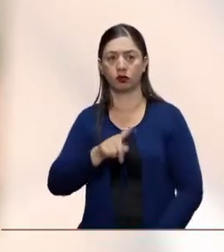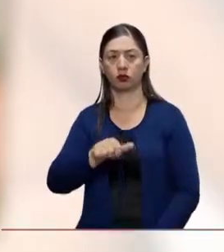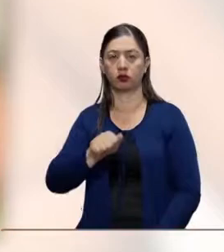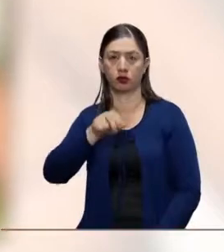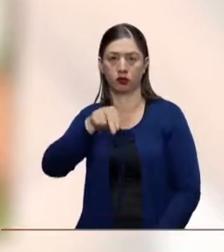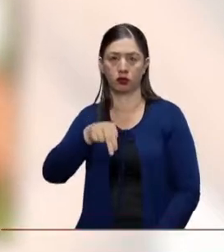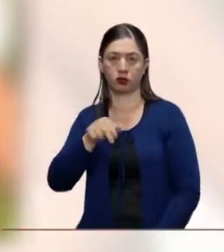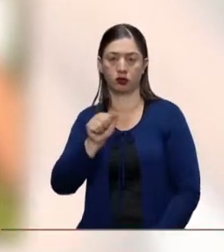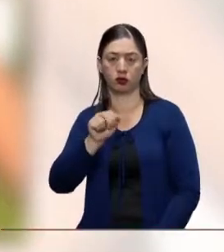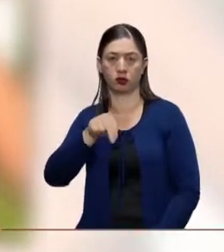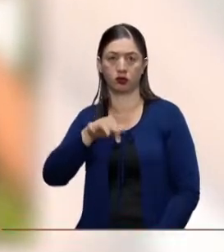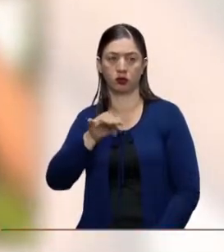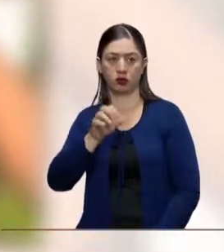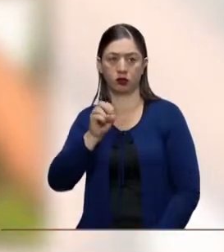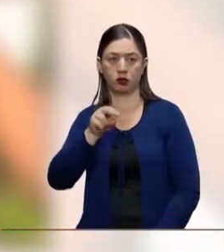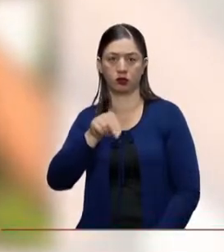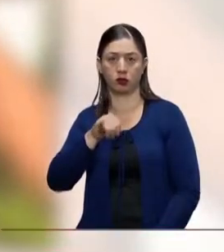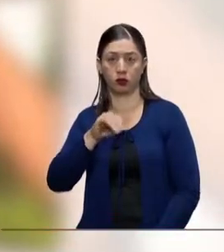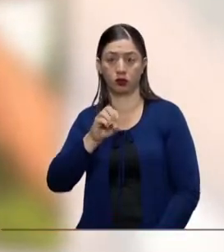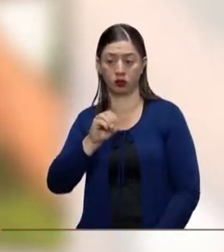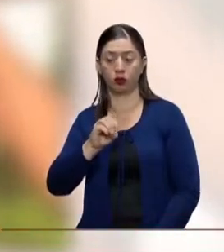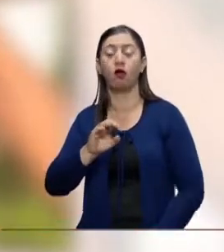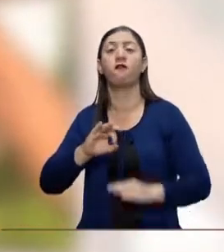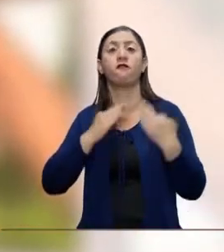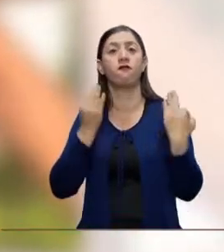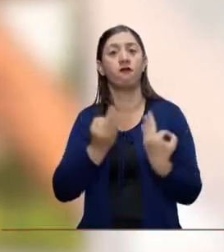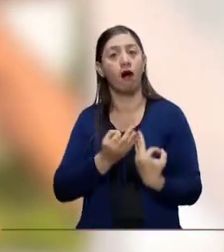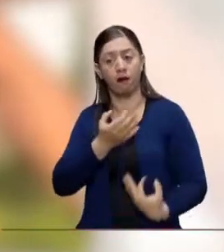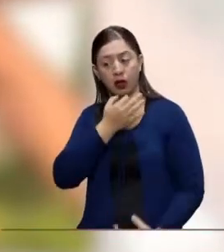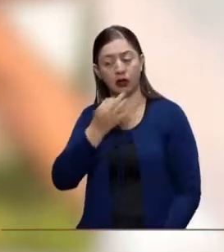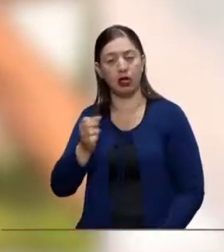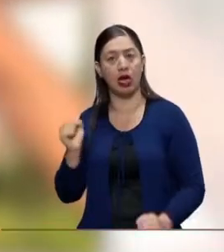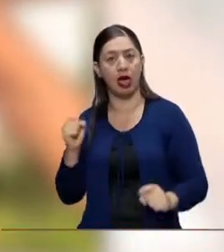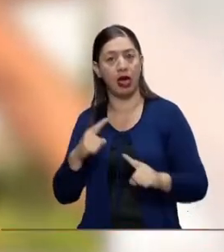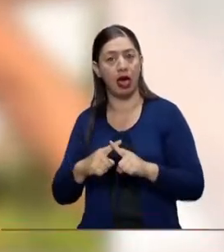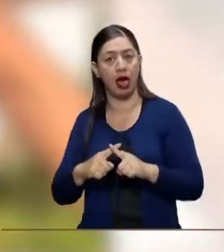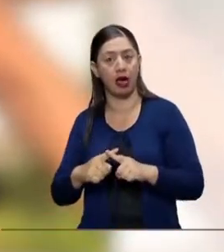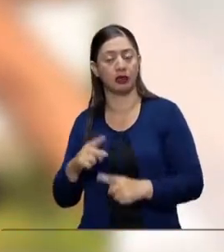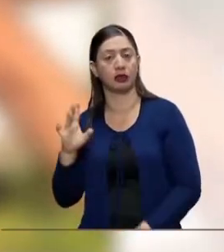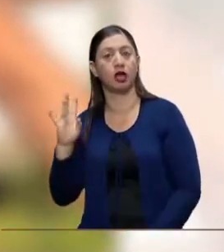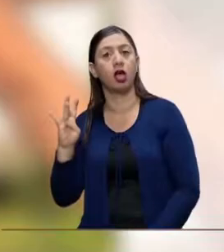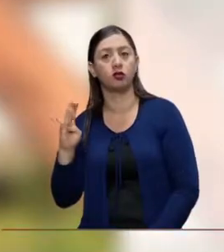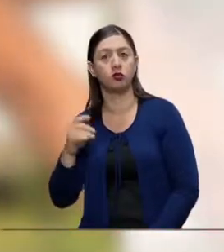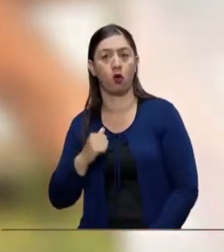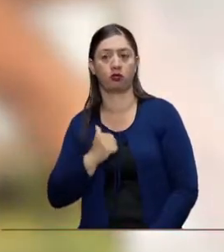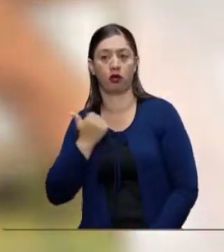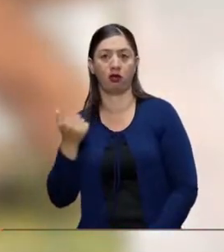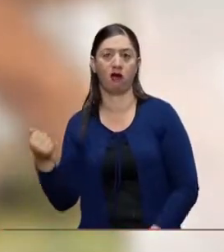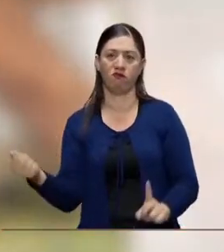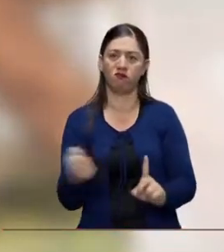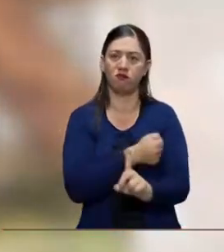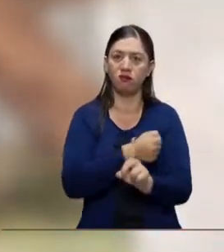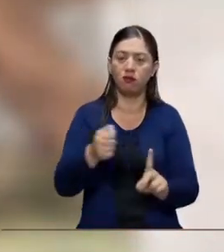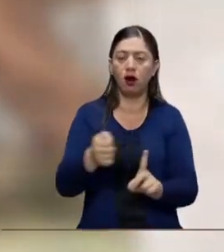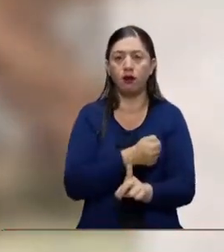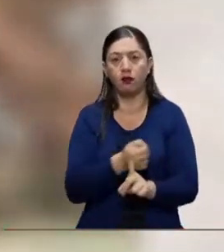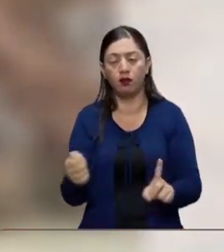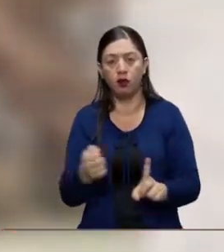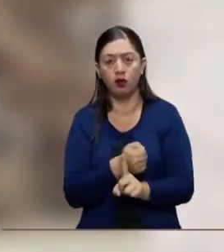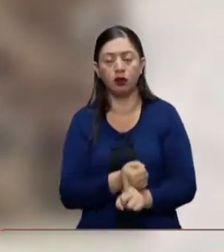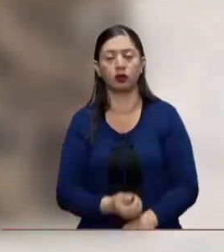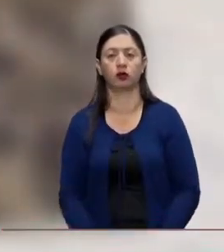De acuerdo con la denuncia de los seres queridos de la víctima, su excompañero sentimental la agredió en varias oportunidades,